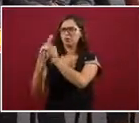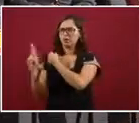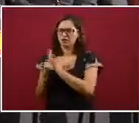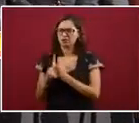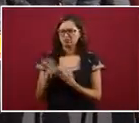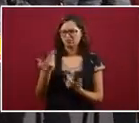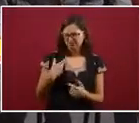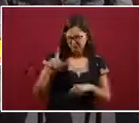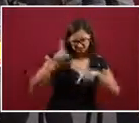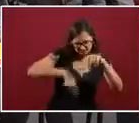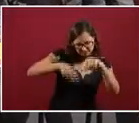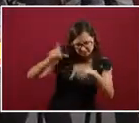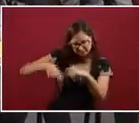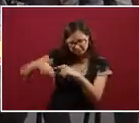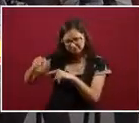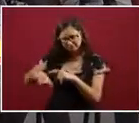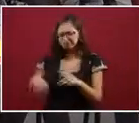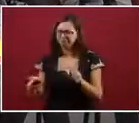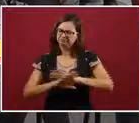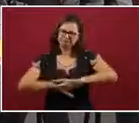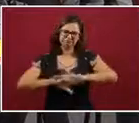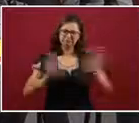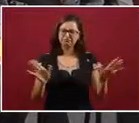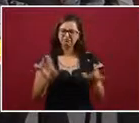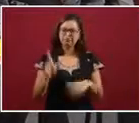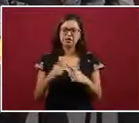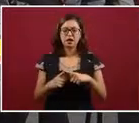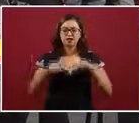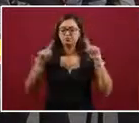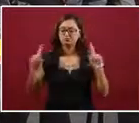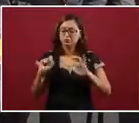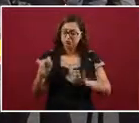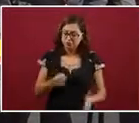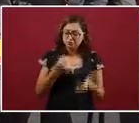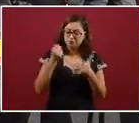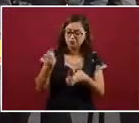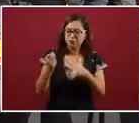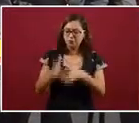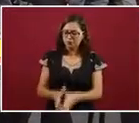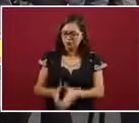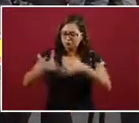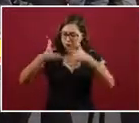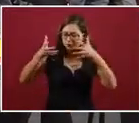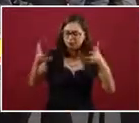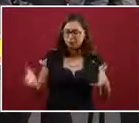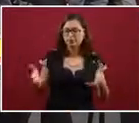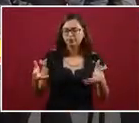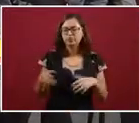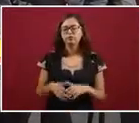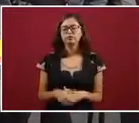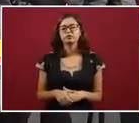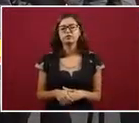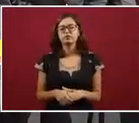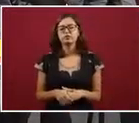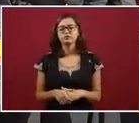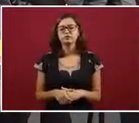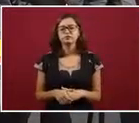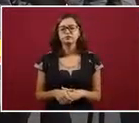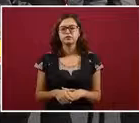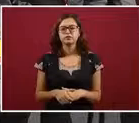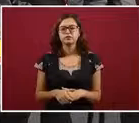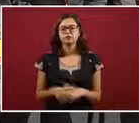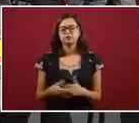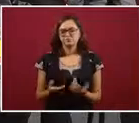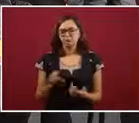al contrario, se están incrementando las becas que otorga